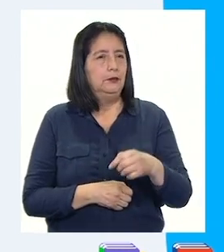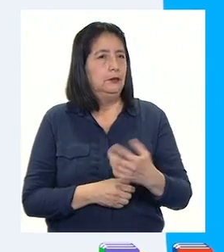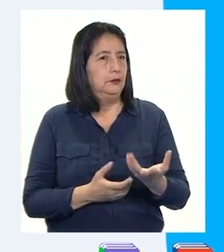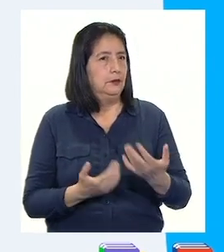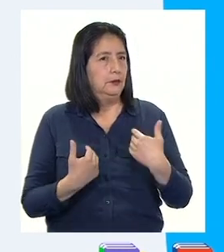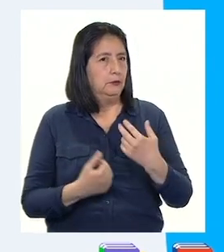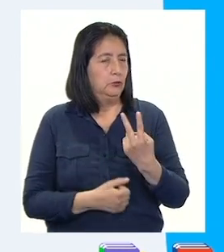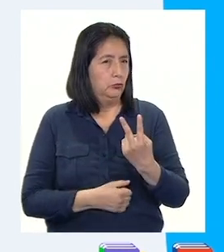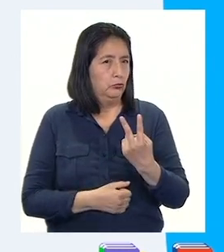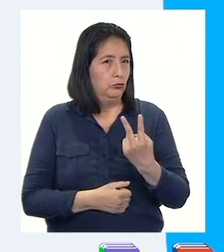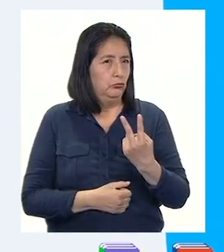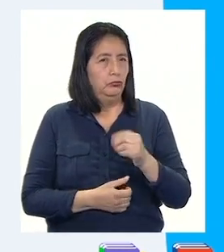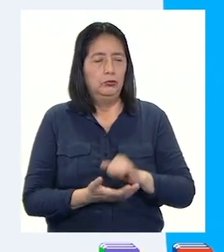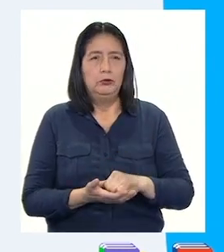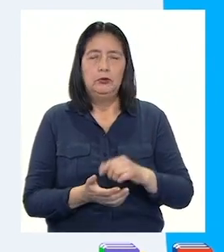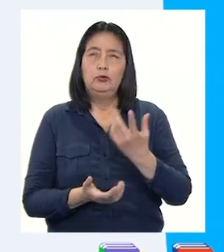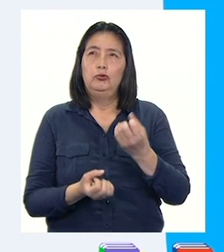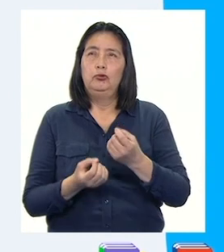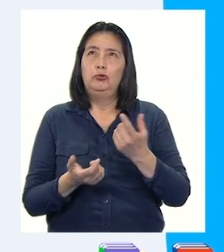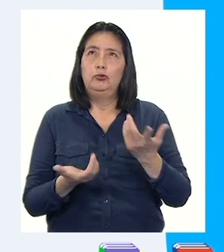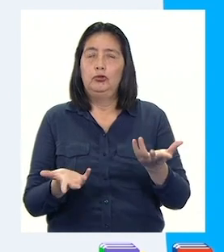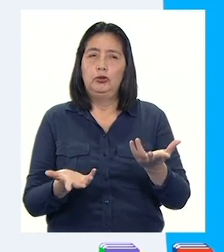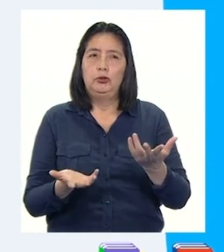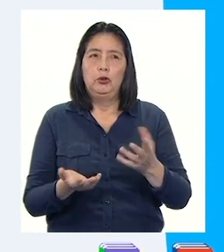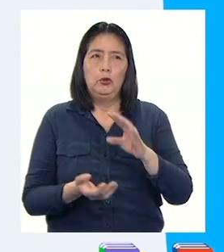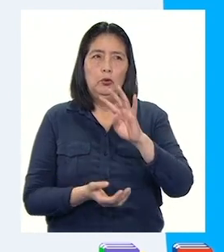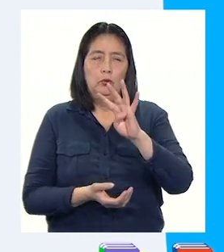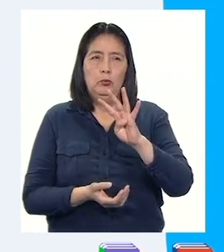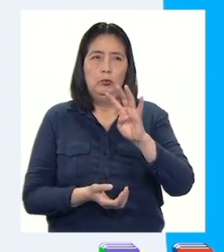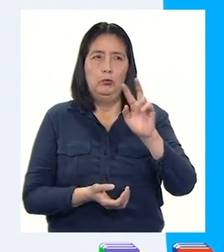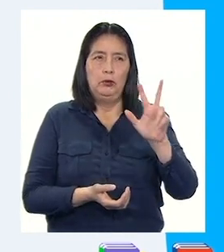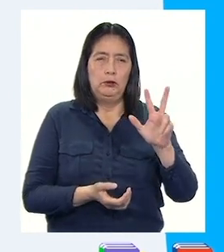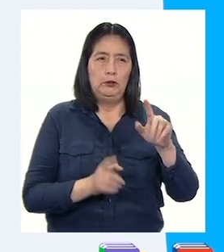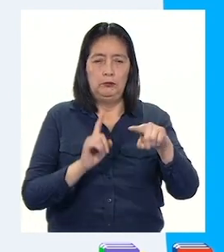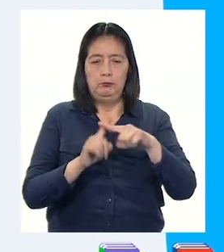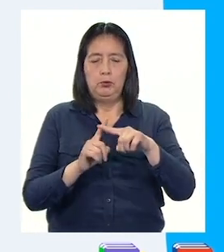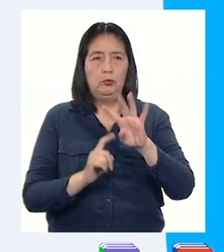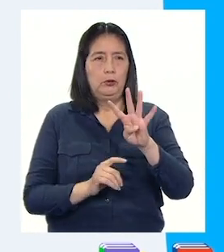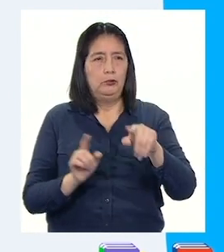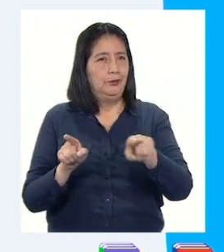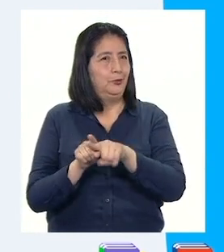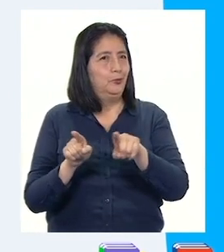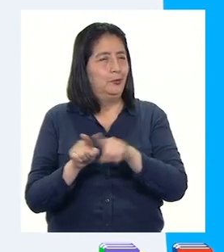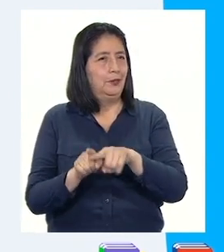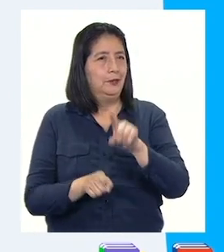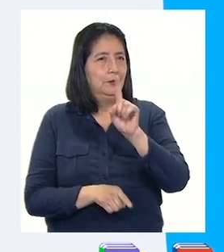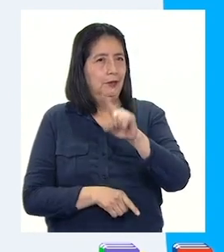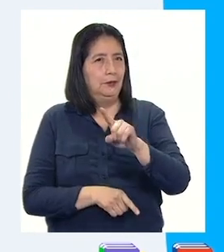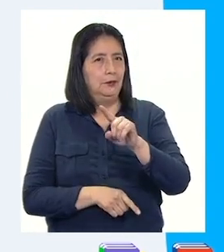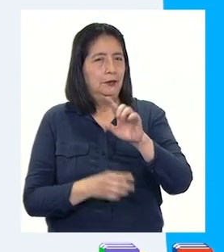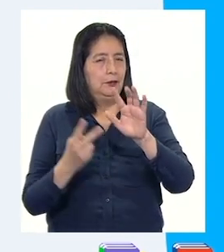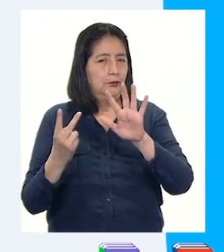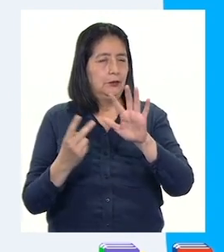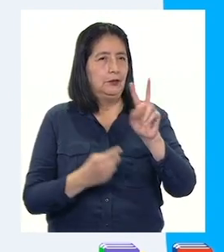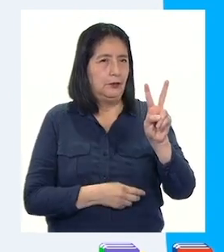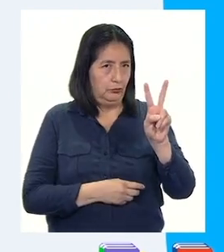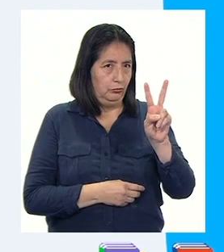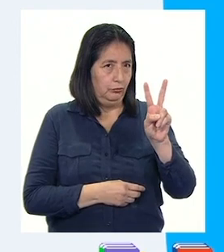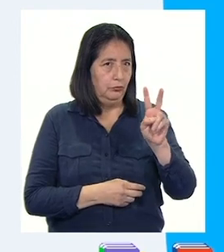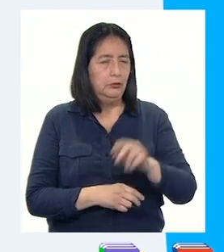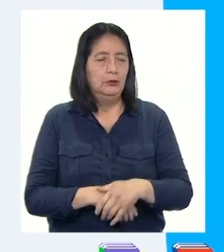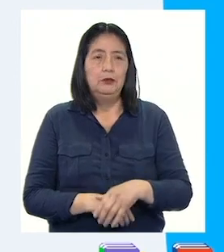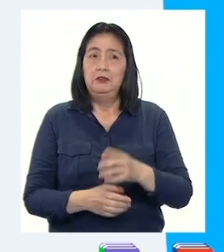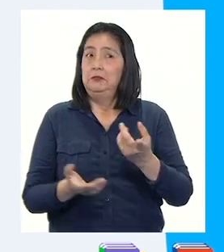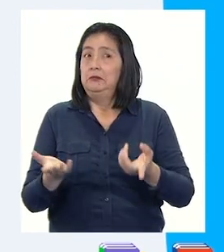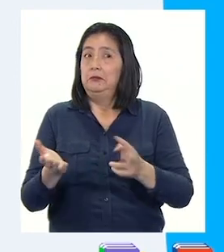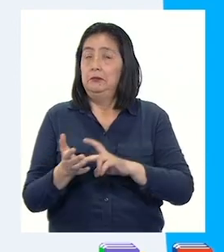unidades, tenemos 2. Entonces, 43 por 4 sería igual a 172.